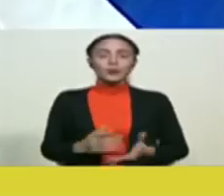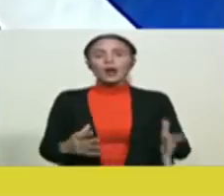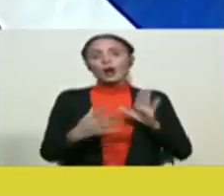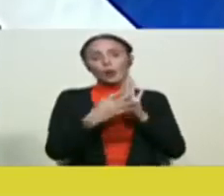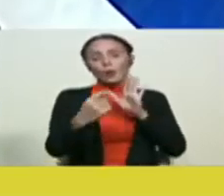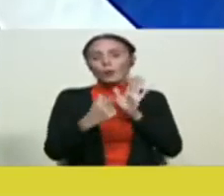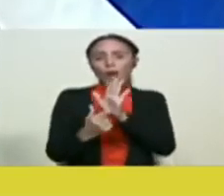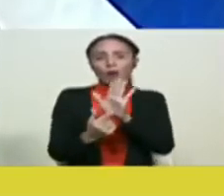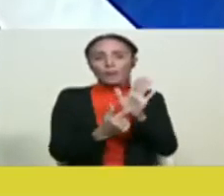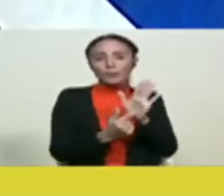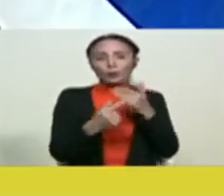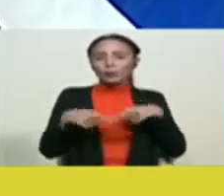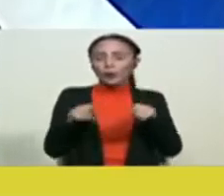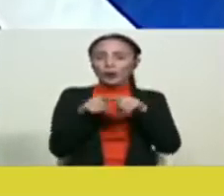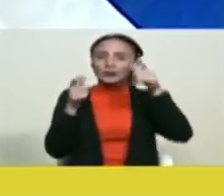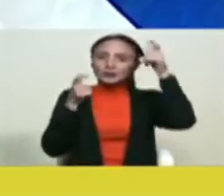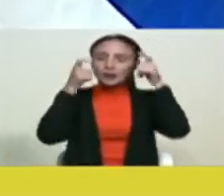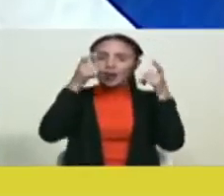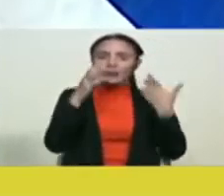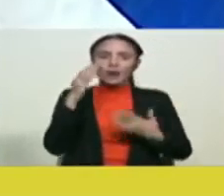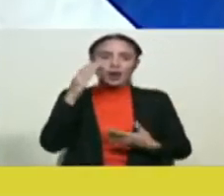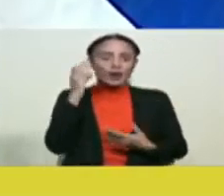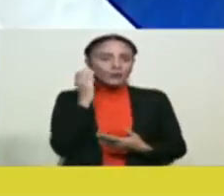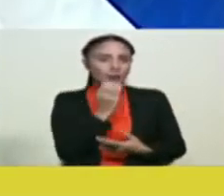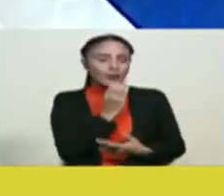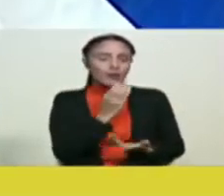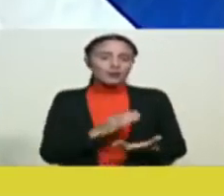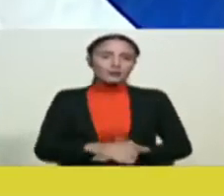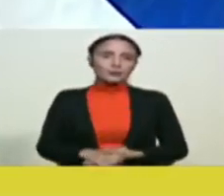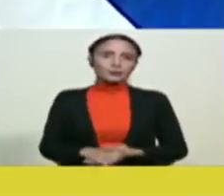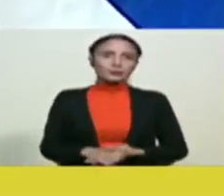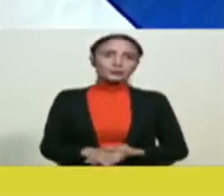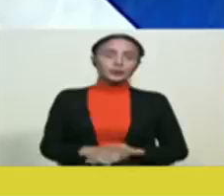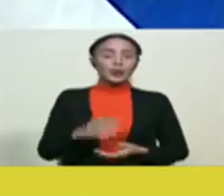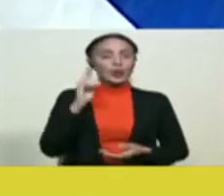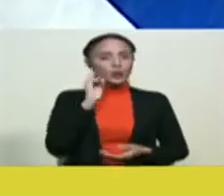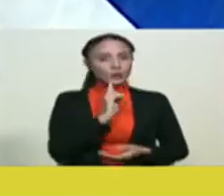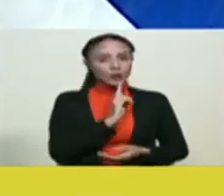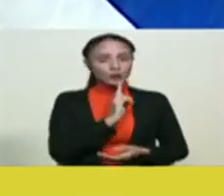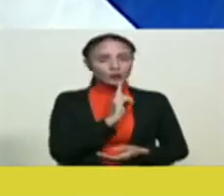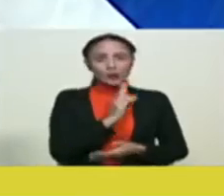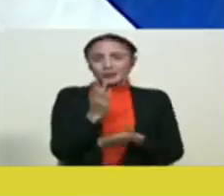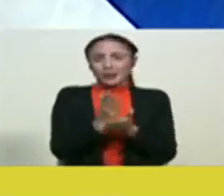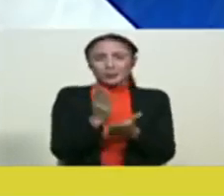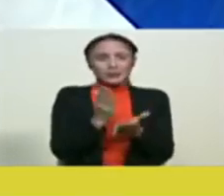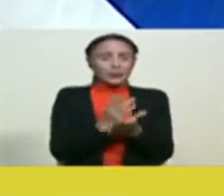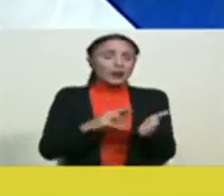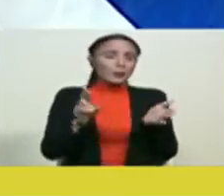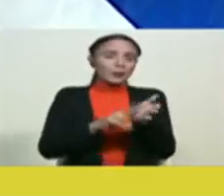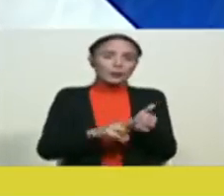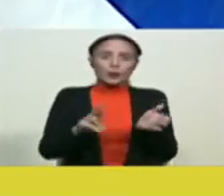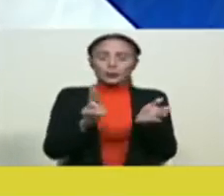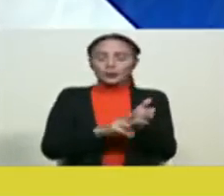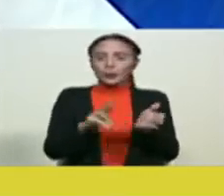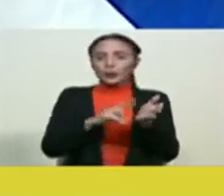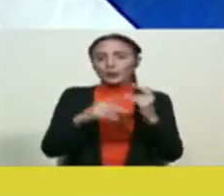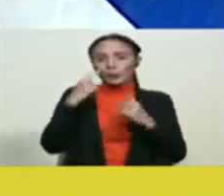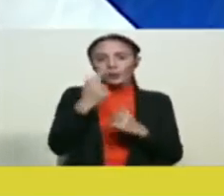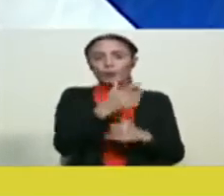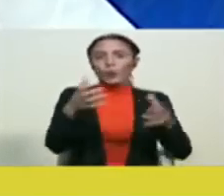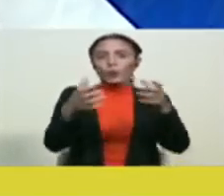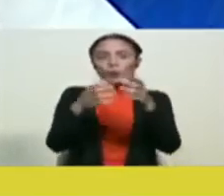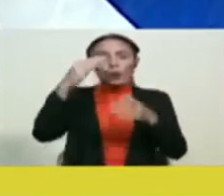chávez como siempre lo ratificamos lo vemos con el general de ejército